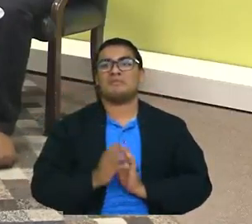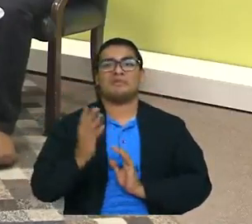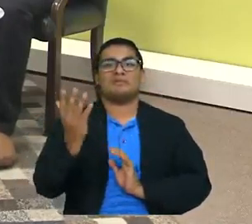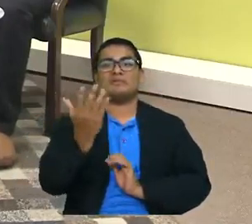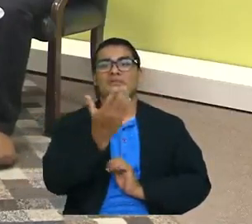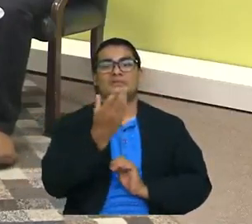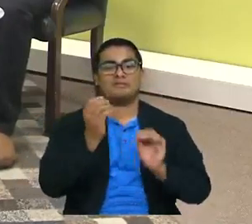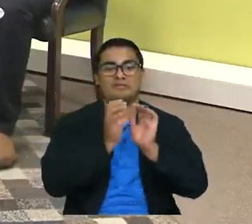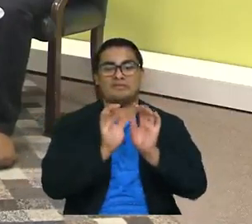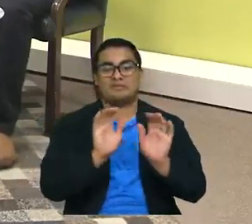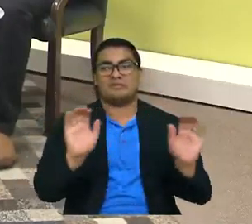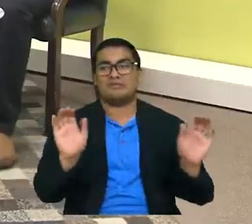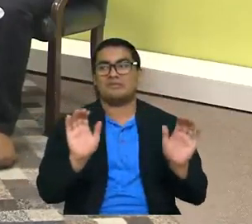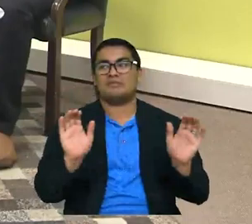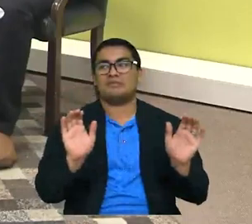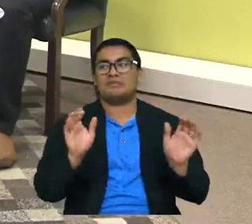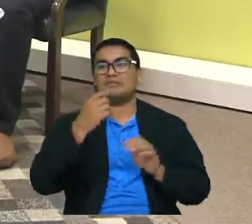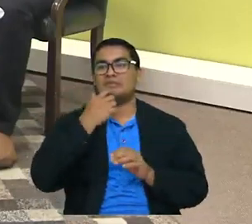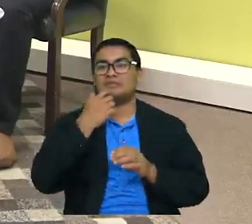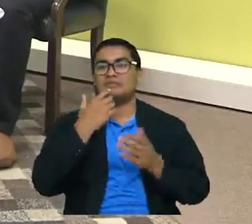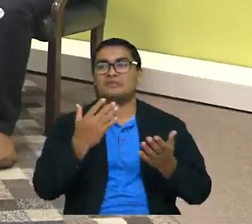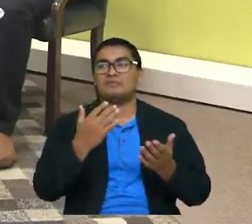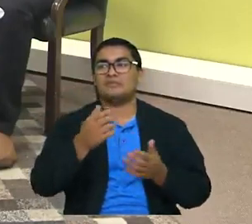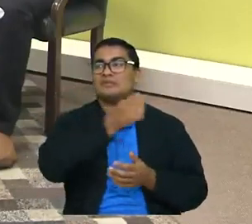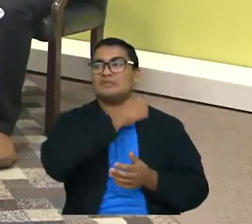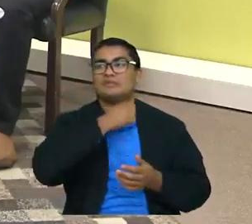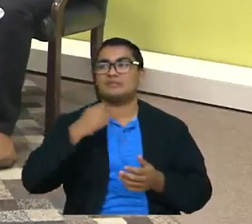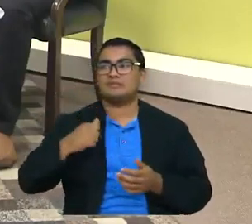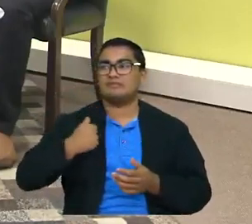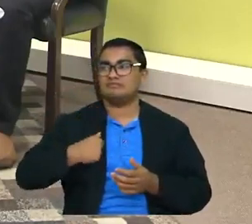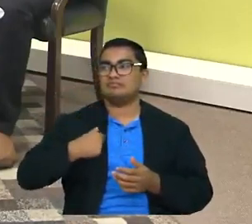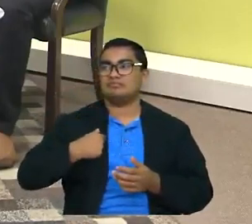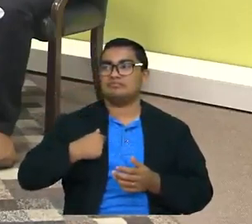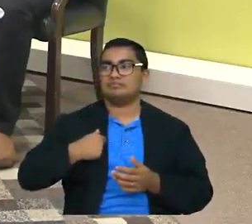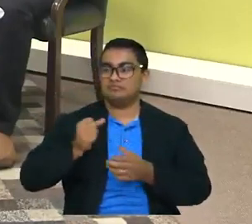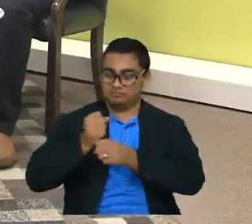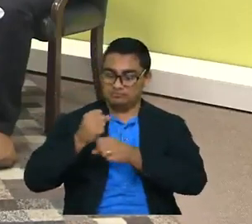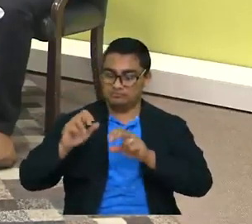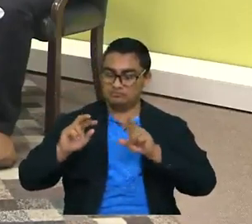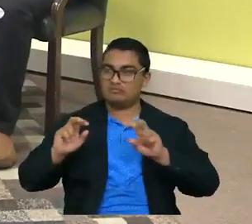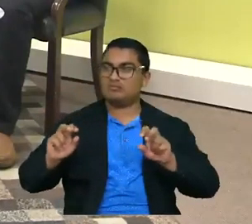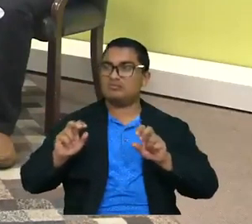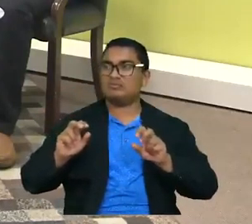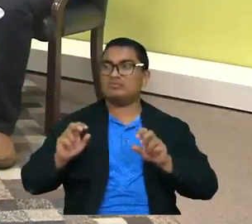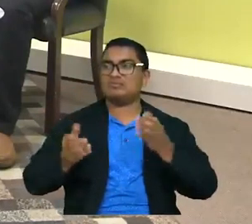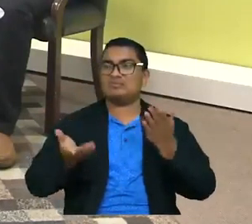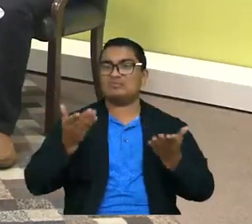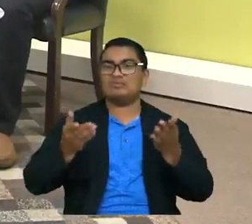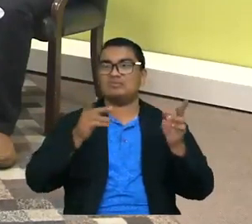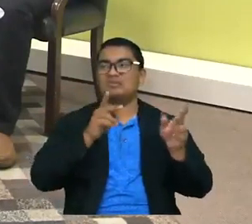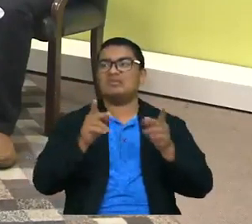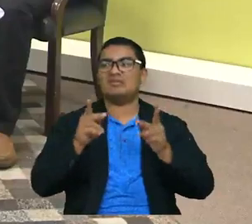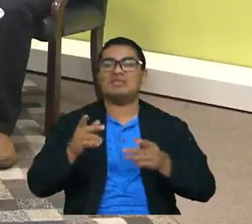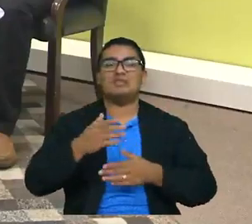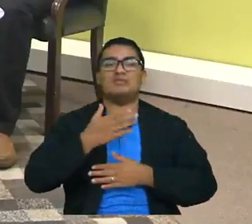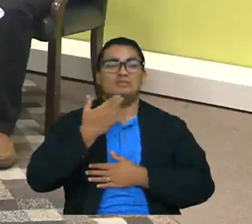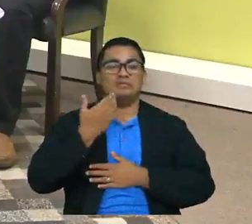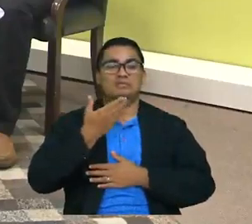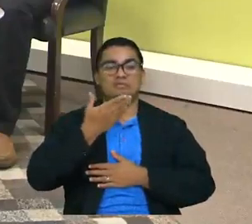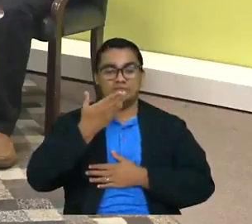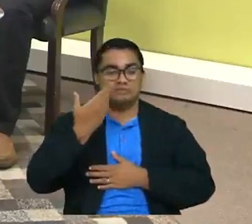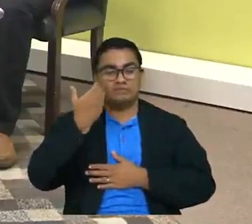niños, porque de hecho el examen general de ese solo se realiza en pacientes que están sintomáticos.